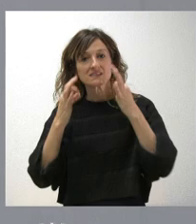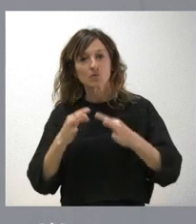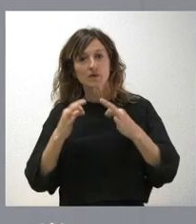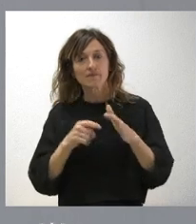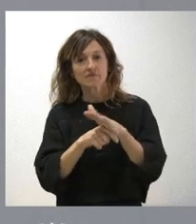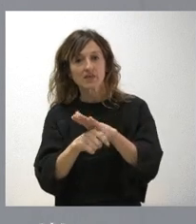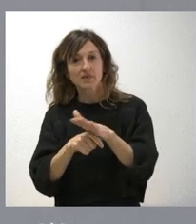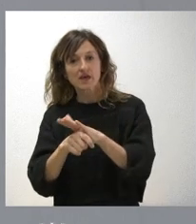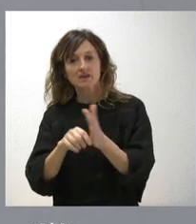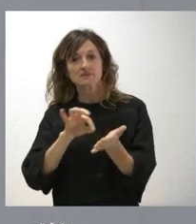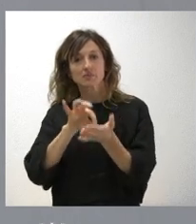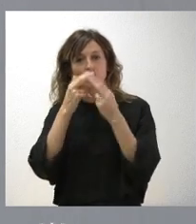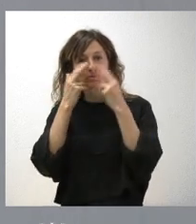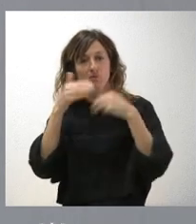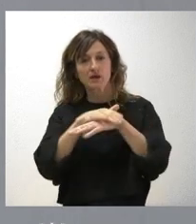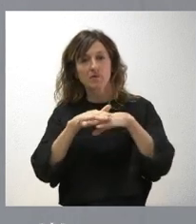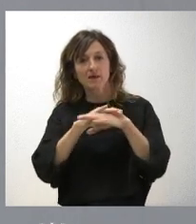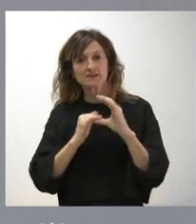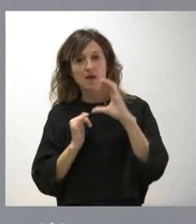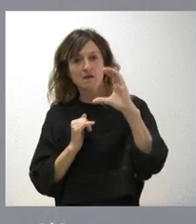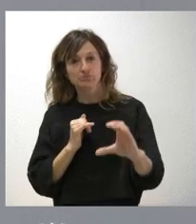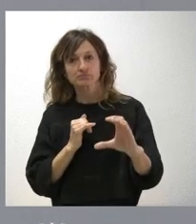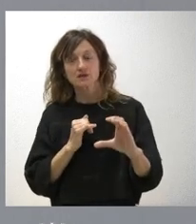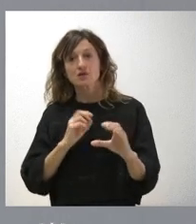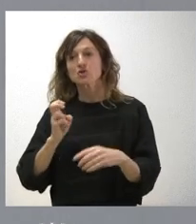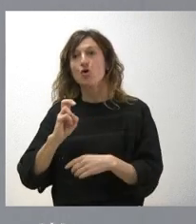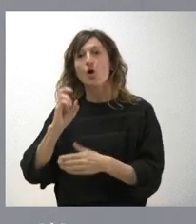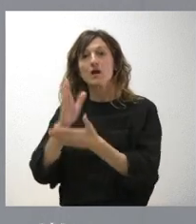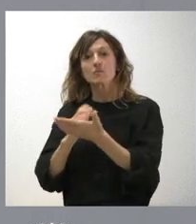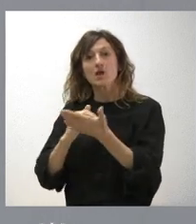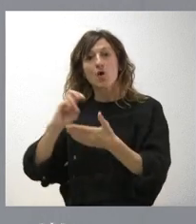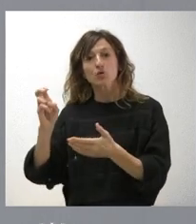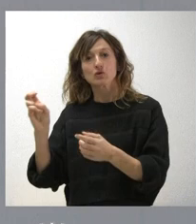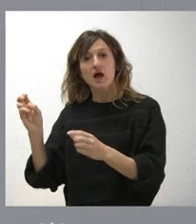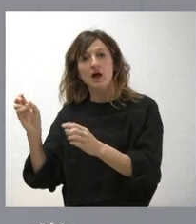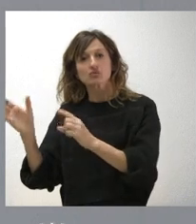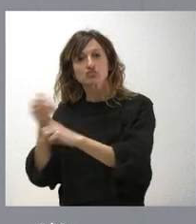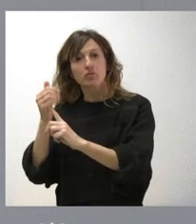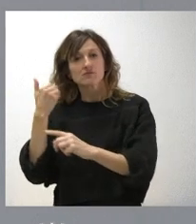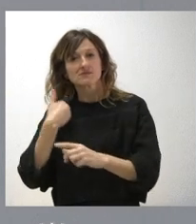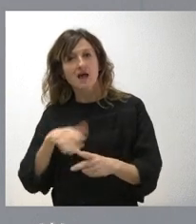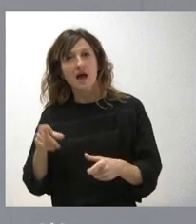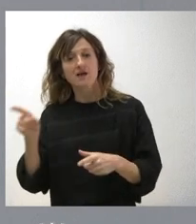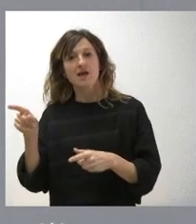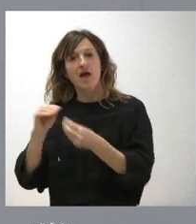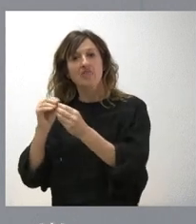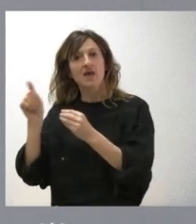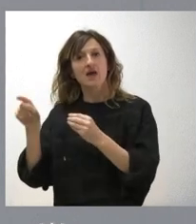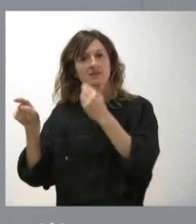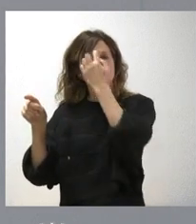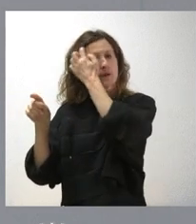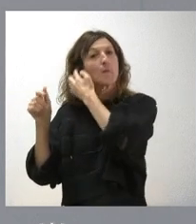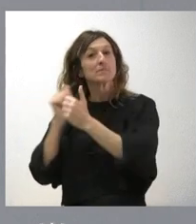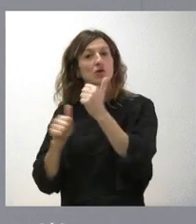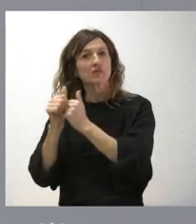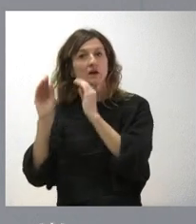servicios públicos esenciales no que se de solución a otra comunidad Autónoma y que lo que se aplica a esa comunidad Autónoma que es la prioridad de